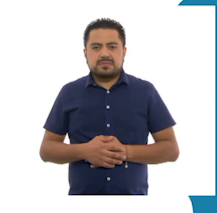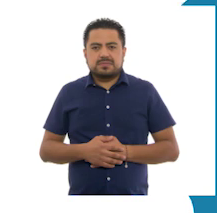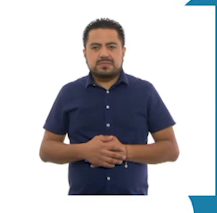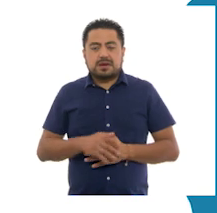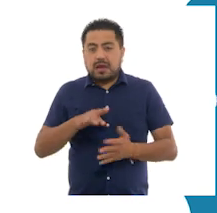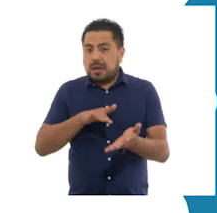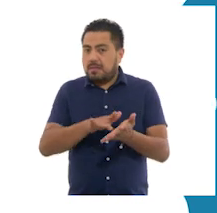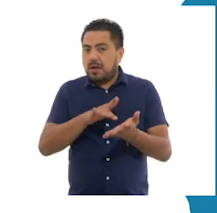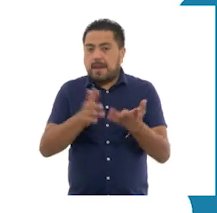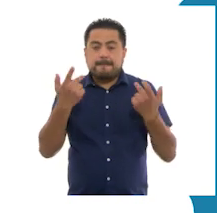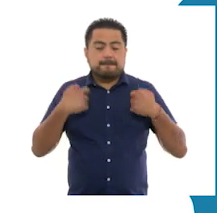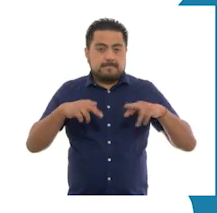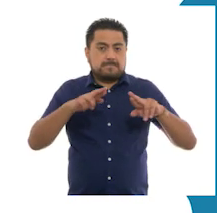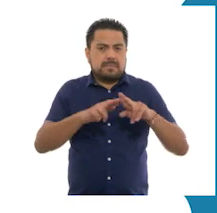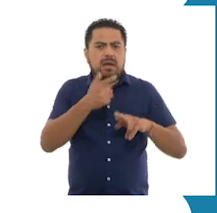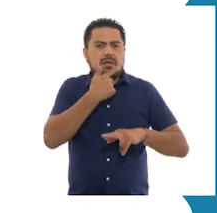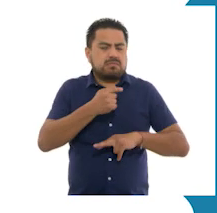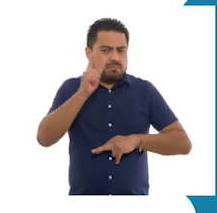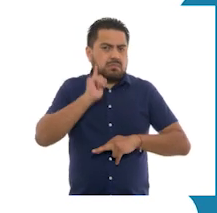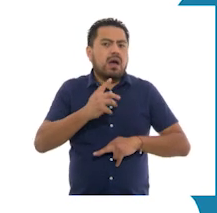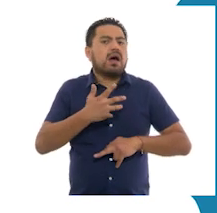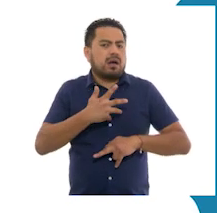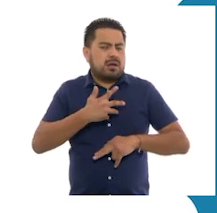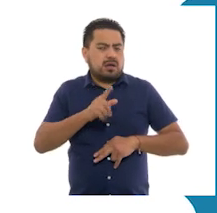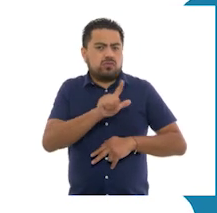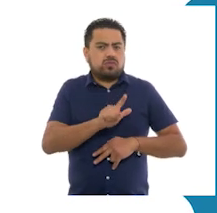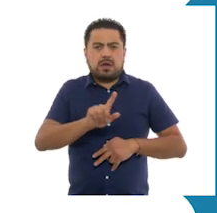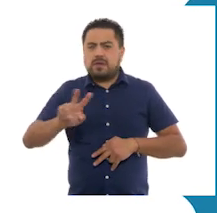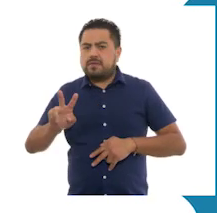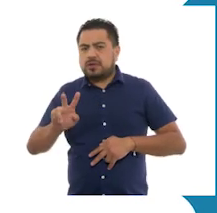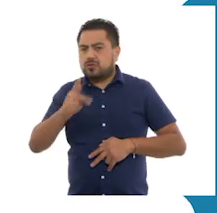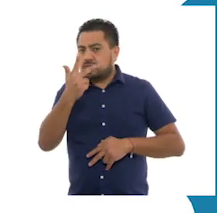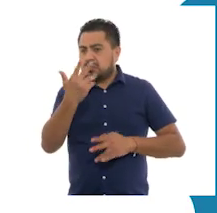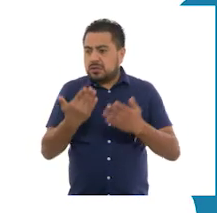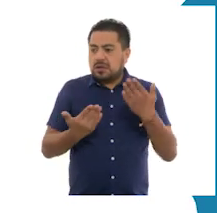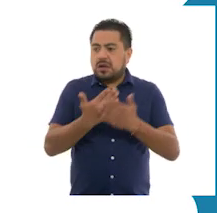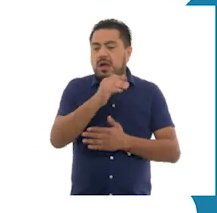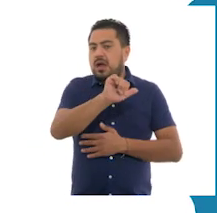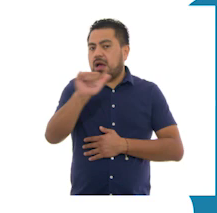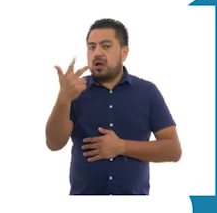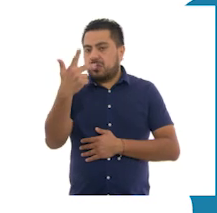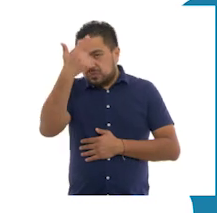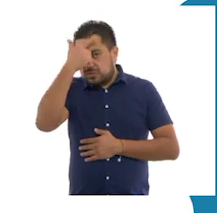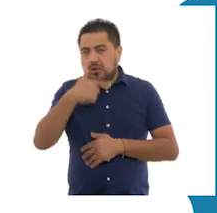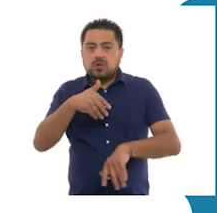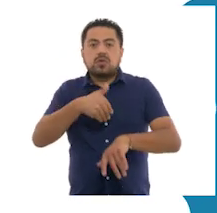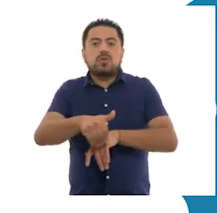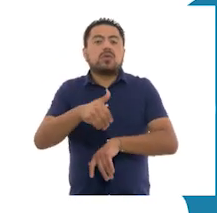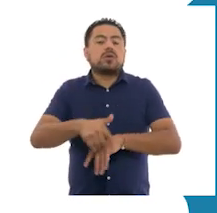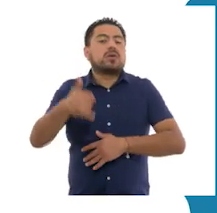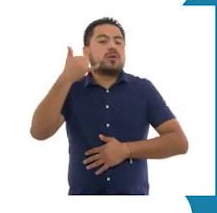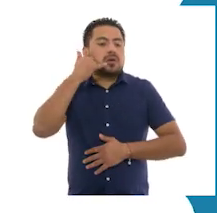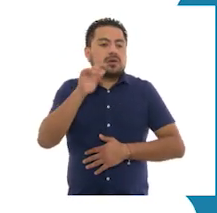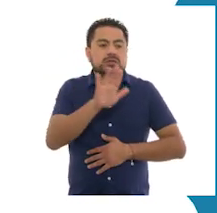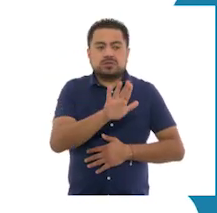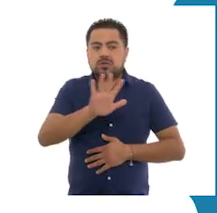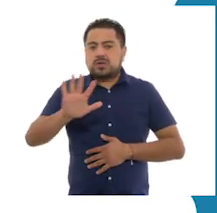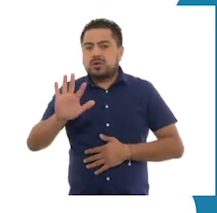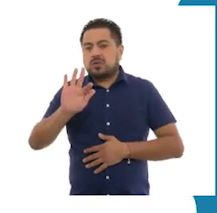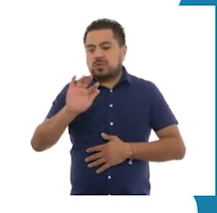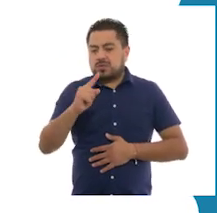Para apoyo pedagógico, hay maestras y maestros de lunes a viernes de 8 a 20 horas en el teléfono